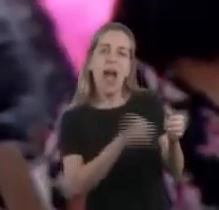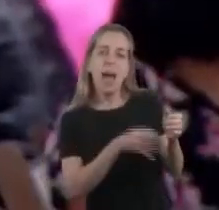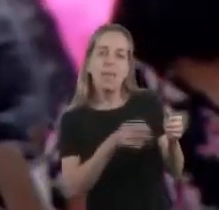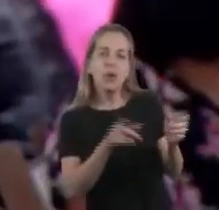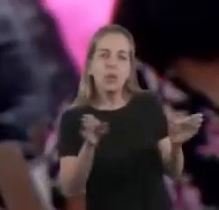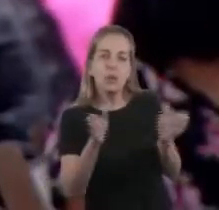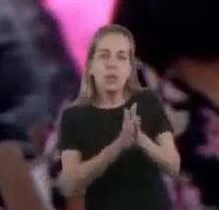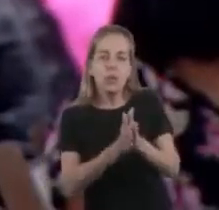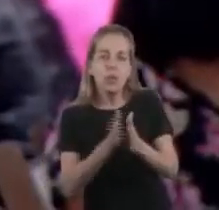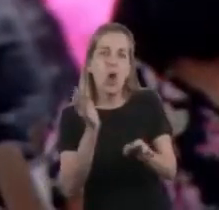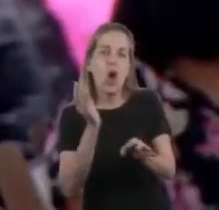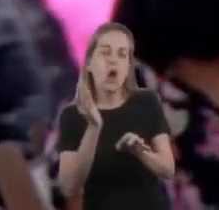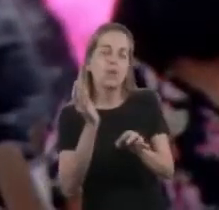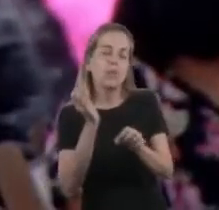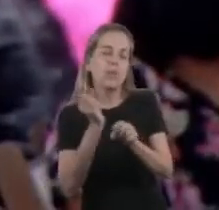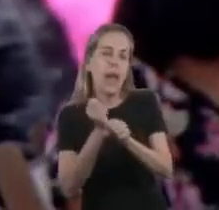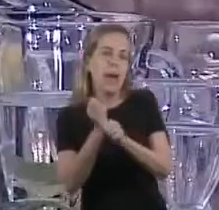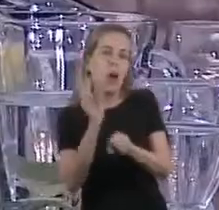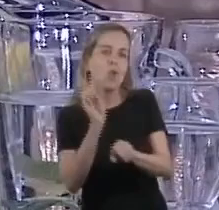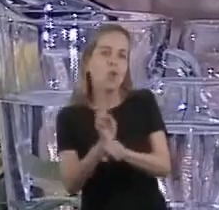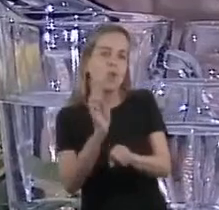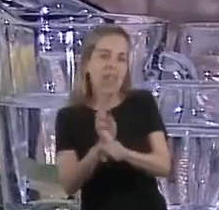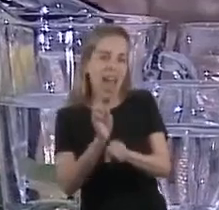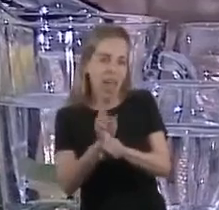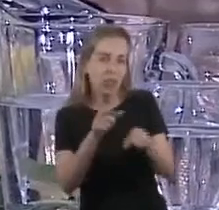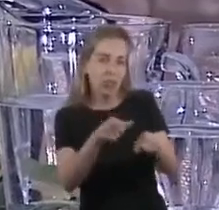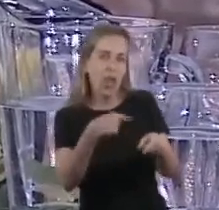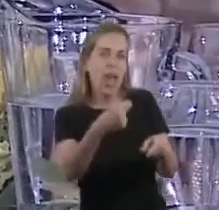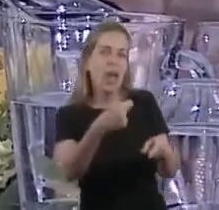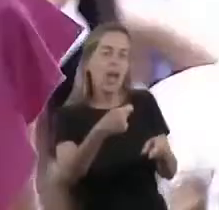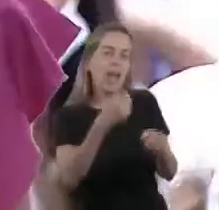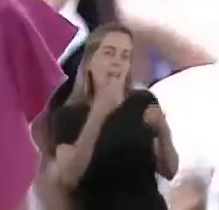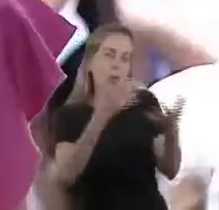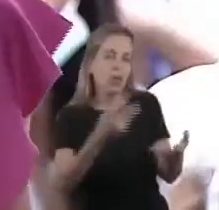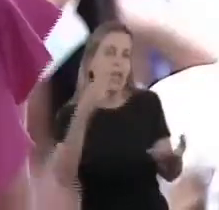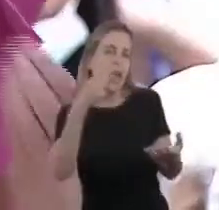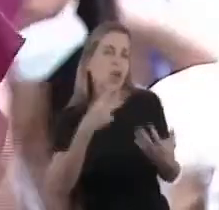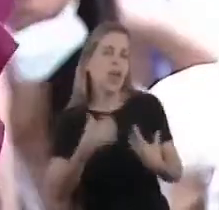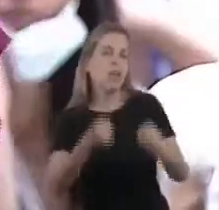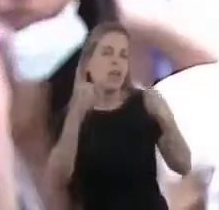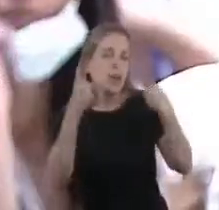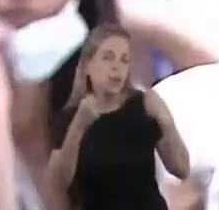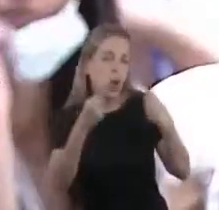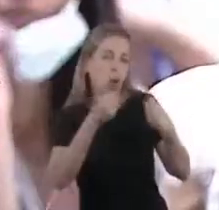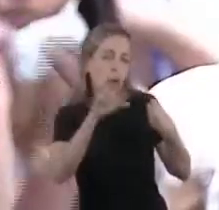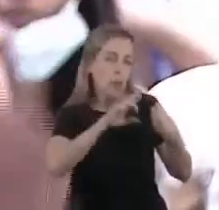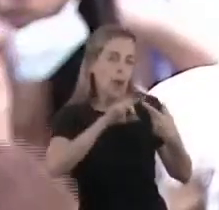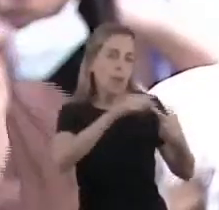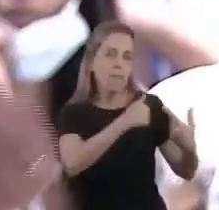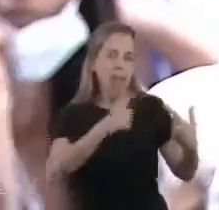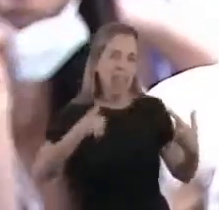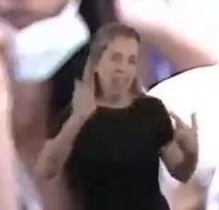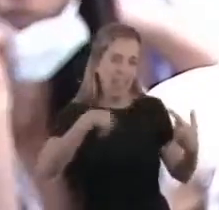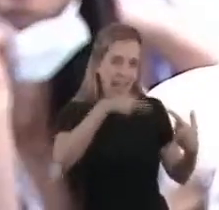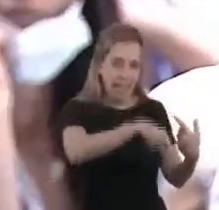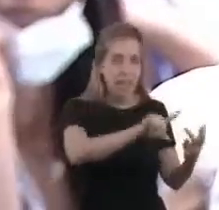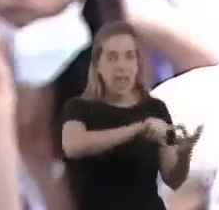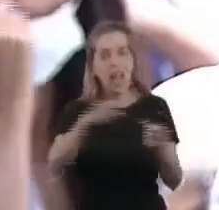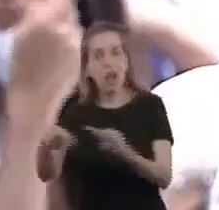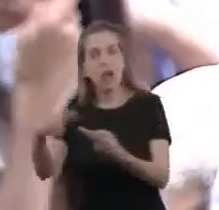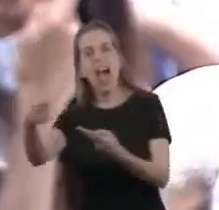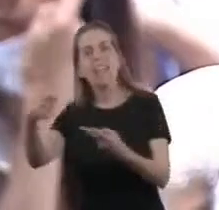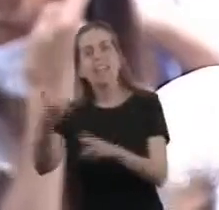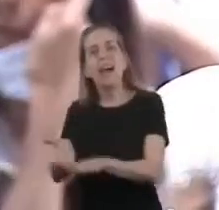cuidado, esa jubilación hermosa porque reconoce el esfuerzo de las madres argentinas, y la otra fue la jubilación anticipada